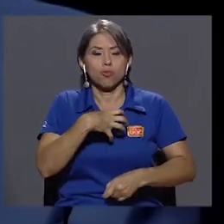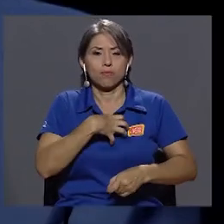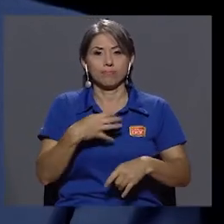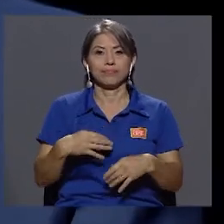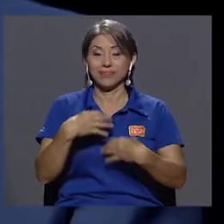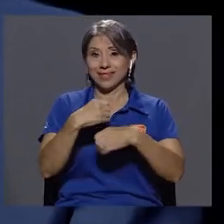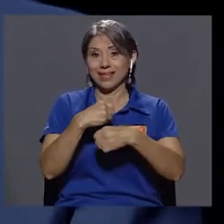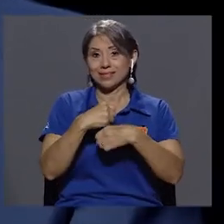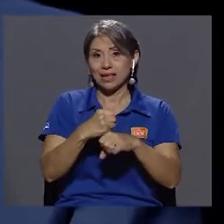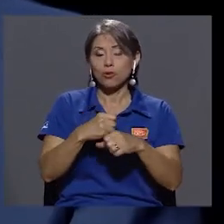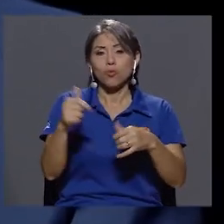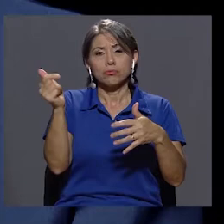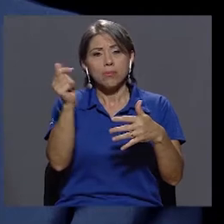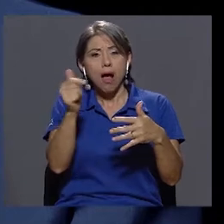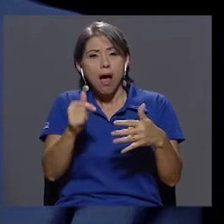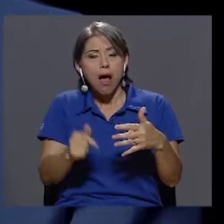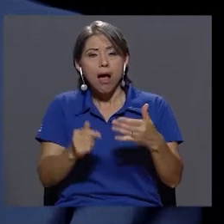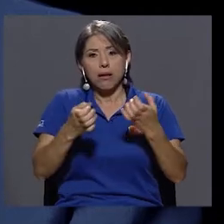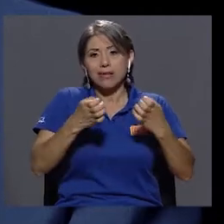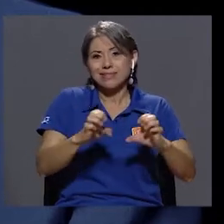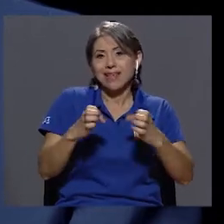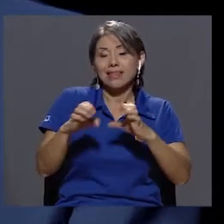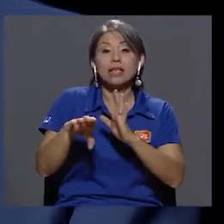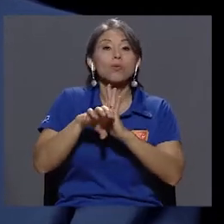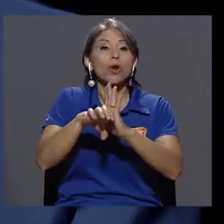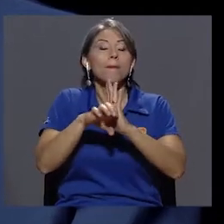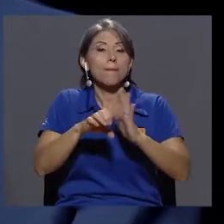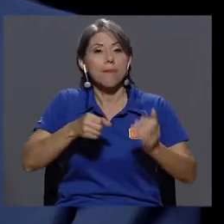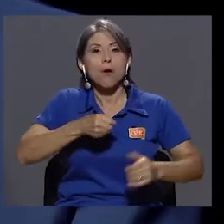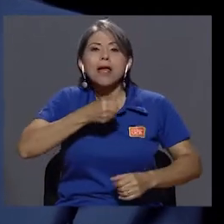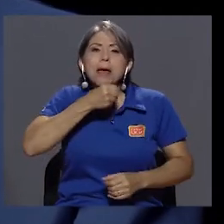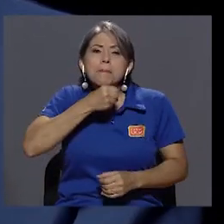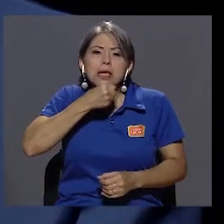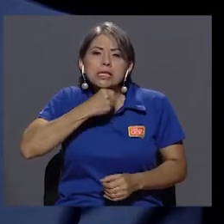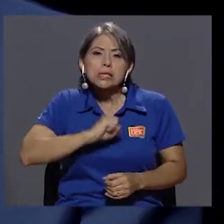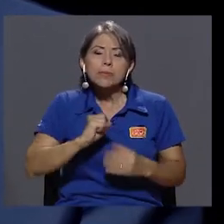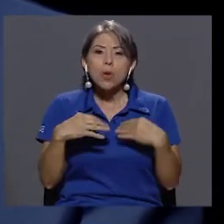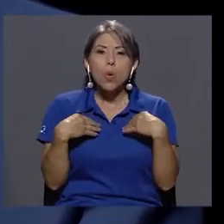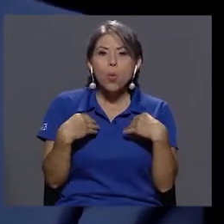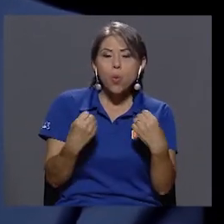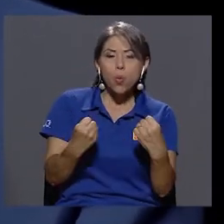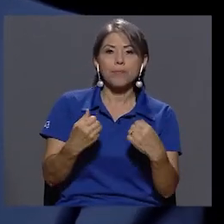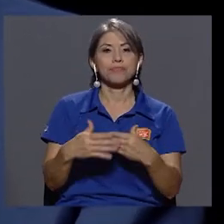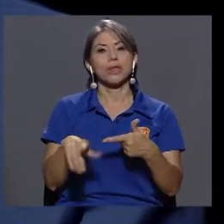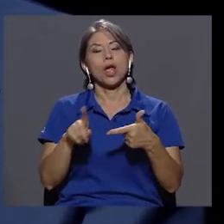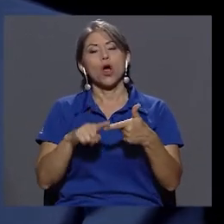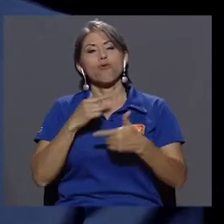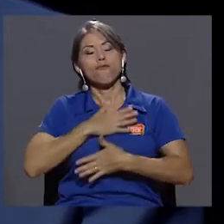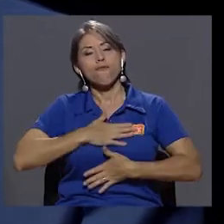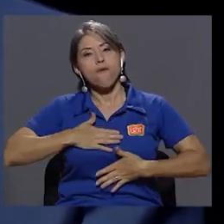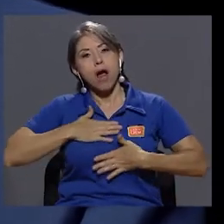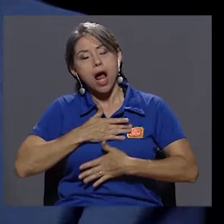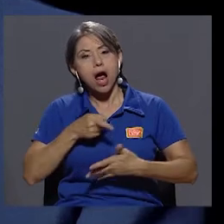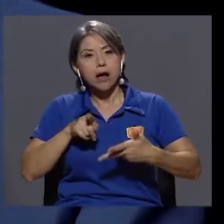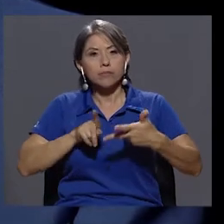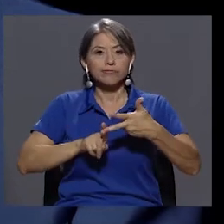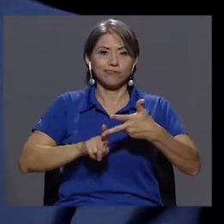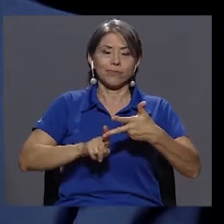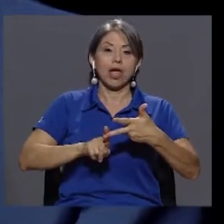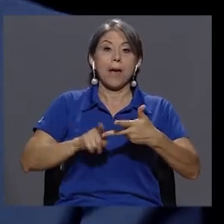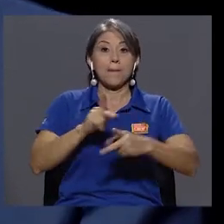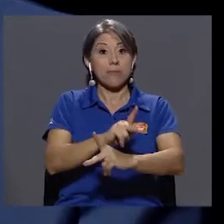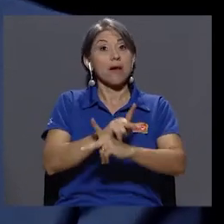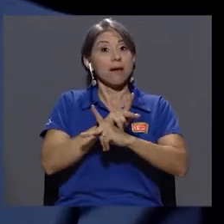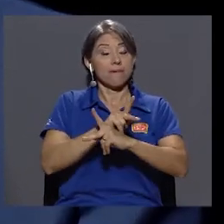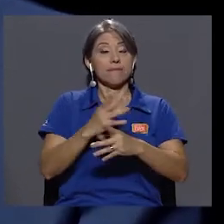una serie de estrategias como envejecimiento saludable como recreación como